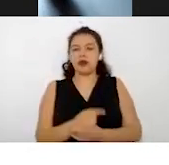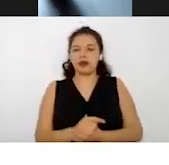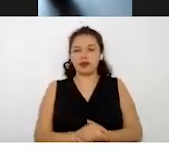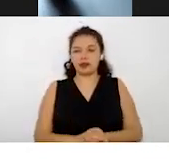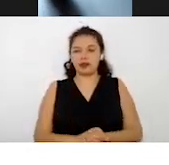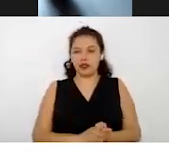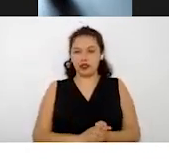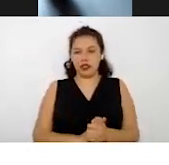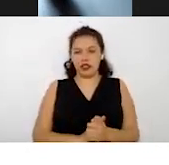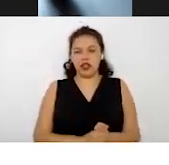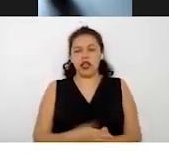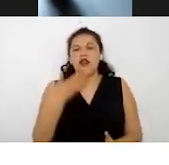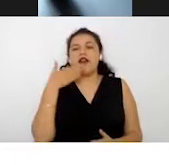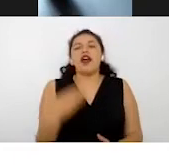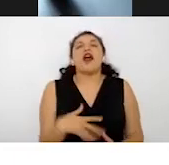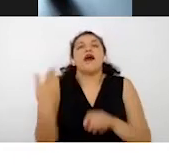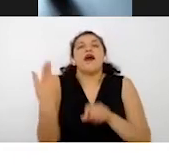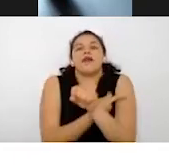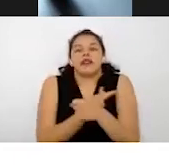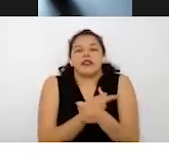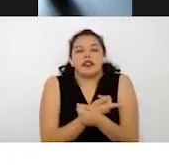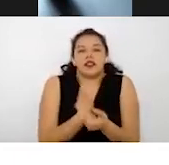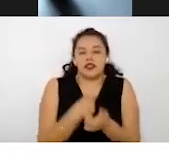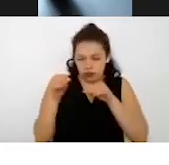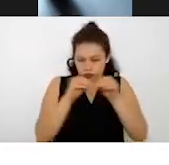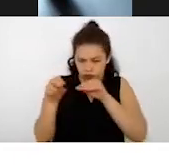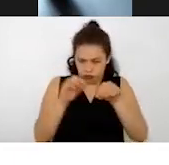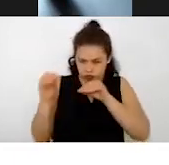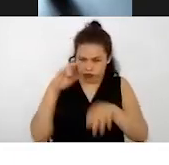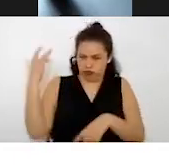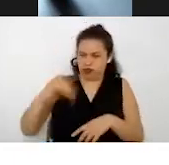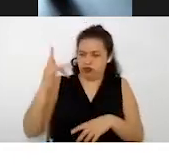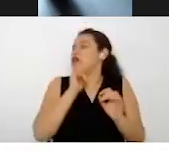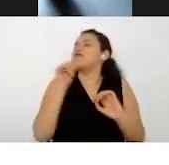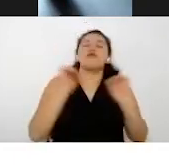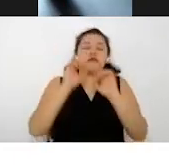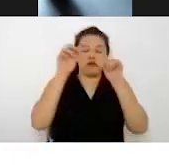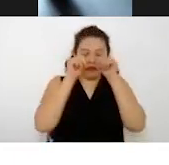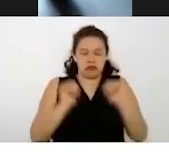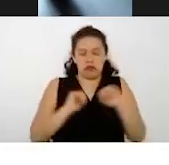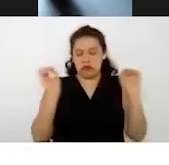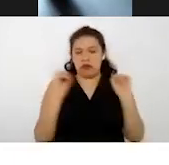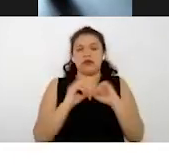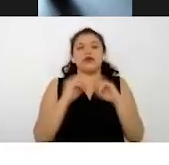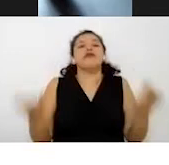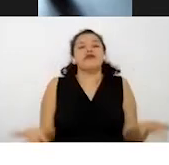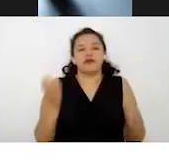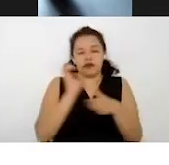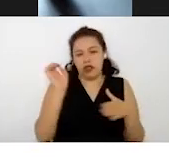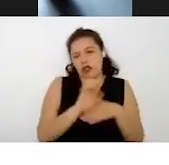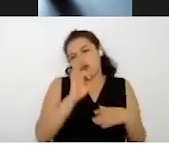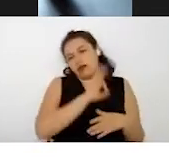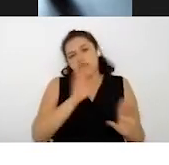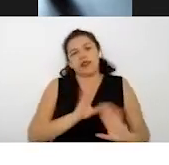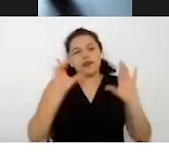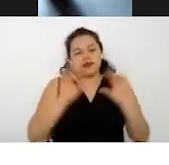Ok. ¿Y qué pasa si yo aplico ese estímulo y mi víctima no reacciona? Entonces, se puede concluir que la